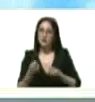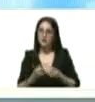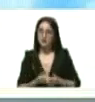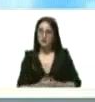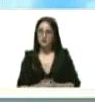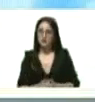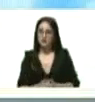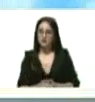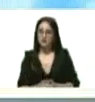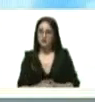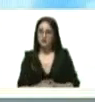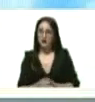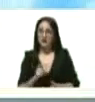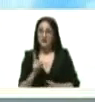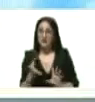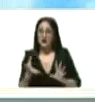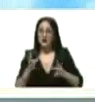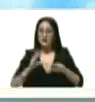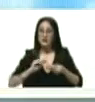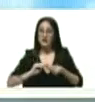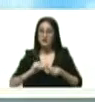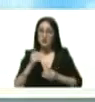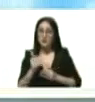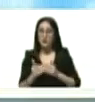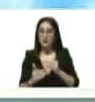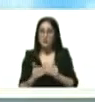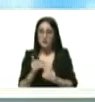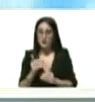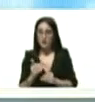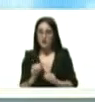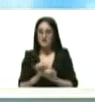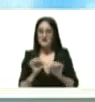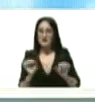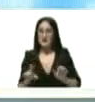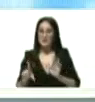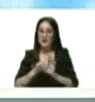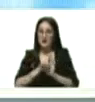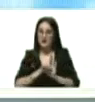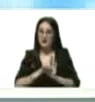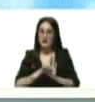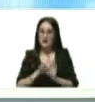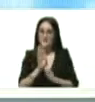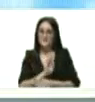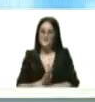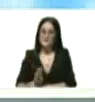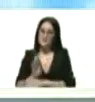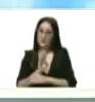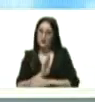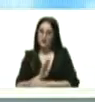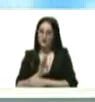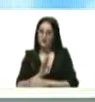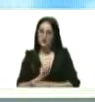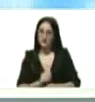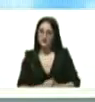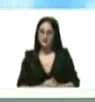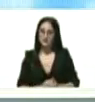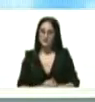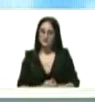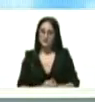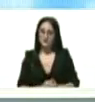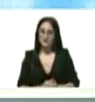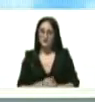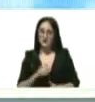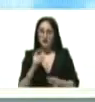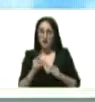Tenemos que ir haciendo ajustes y adaptaciones del sistema legal de protección de los